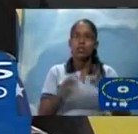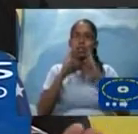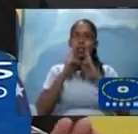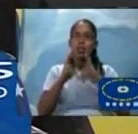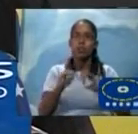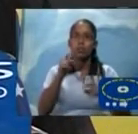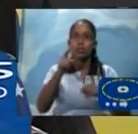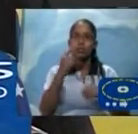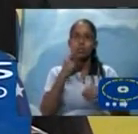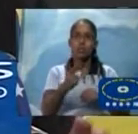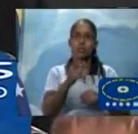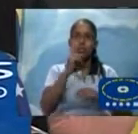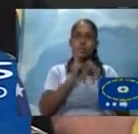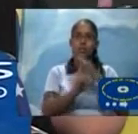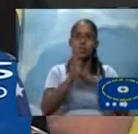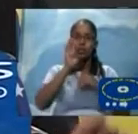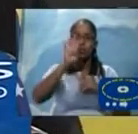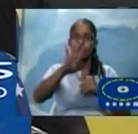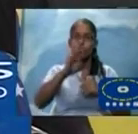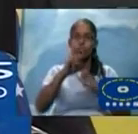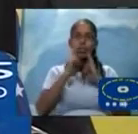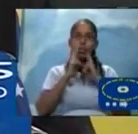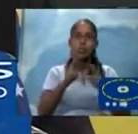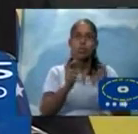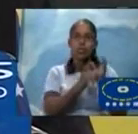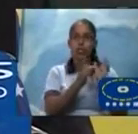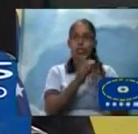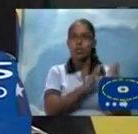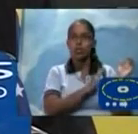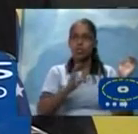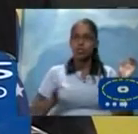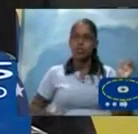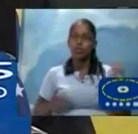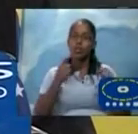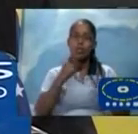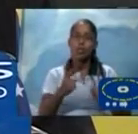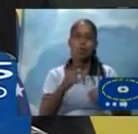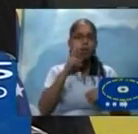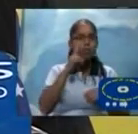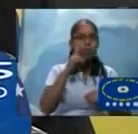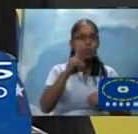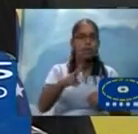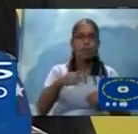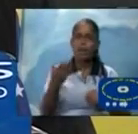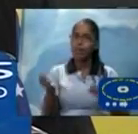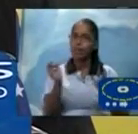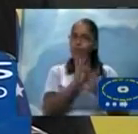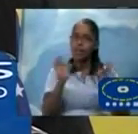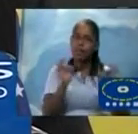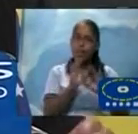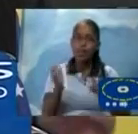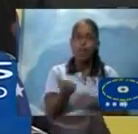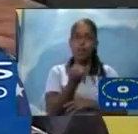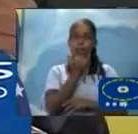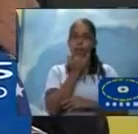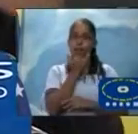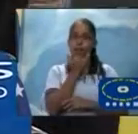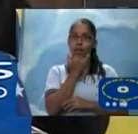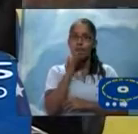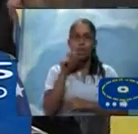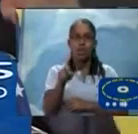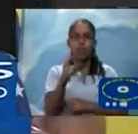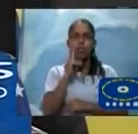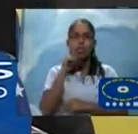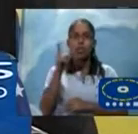respondió, dice en el versículo 4, respondiendo Jesús les dijo: mirad que nadie os engañe. Ellos